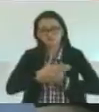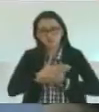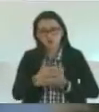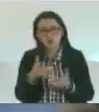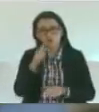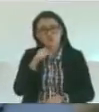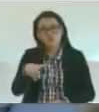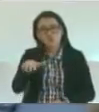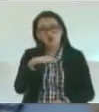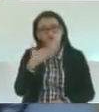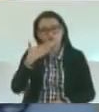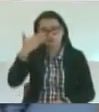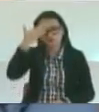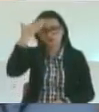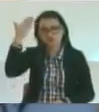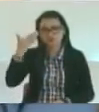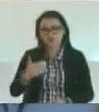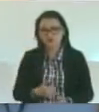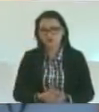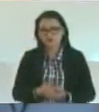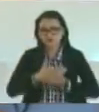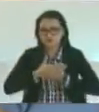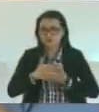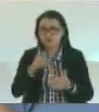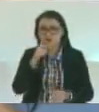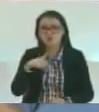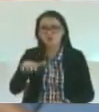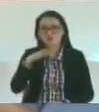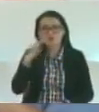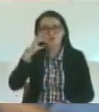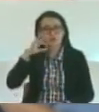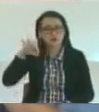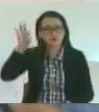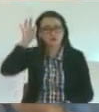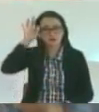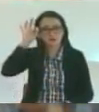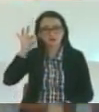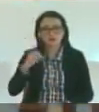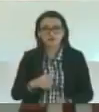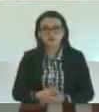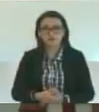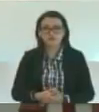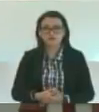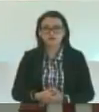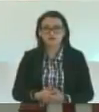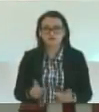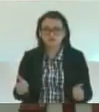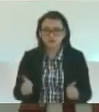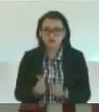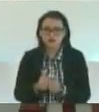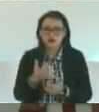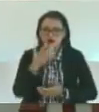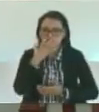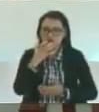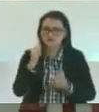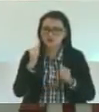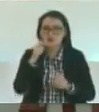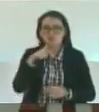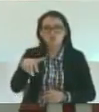el pueblo musulmán, de solidaridad con el pueblo palestino y además para llevar nuestro grito de alerta al